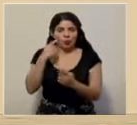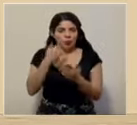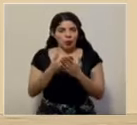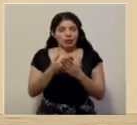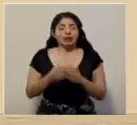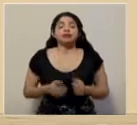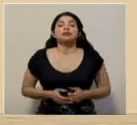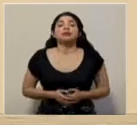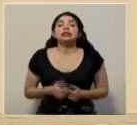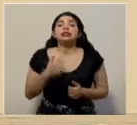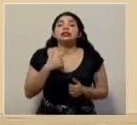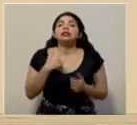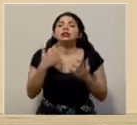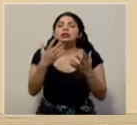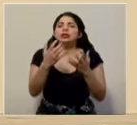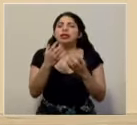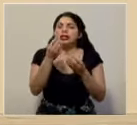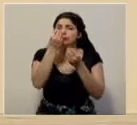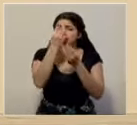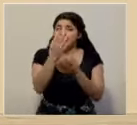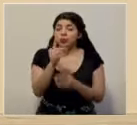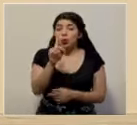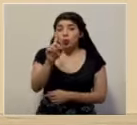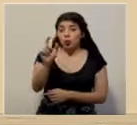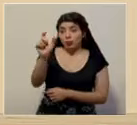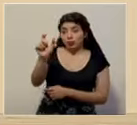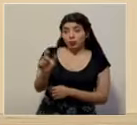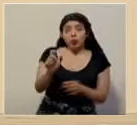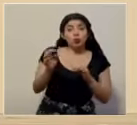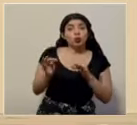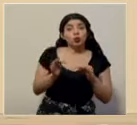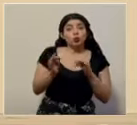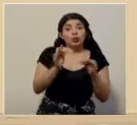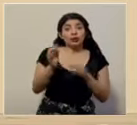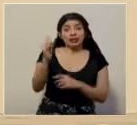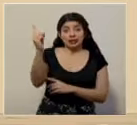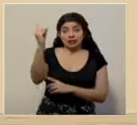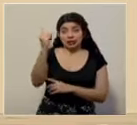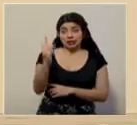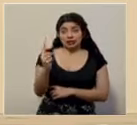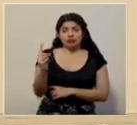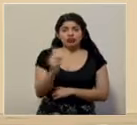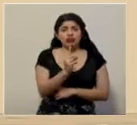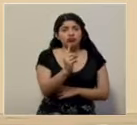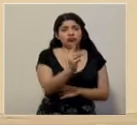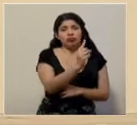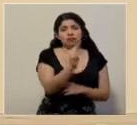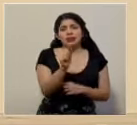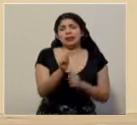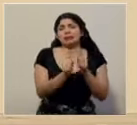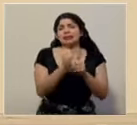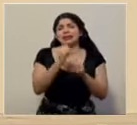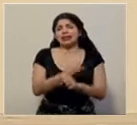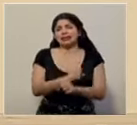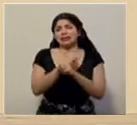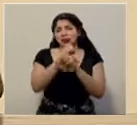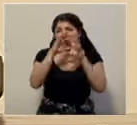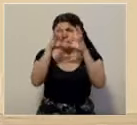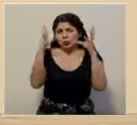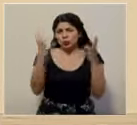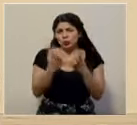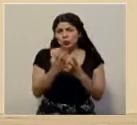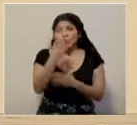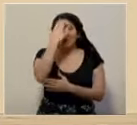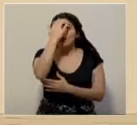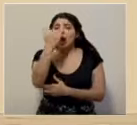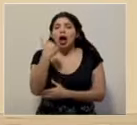quiero insistir que el trayecto de un turista es de los más seguros que hay en el mundo, dado que